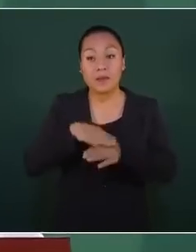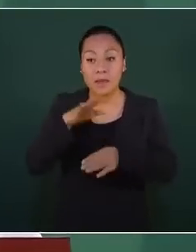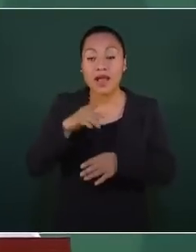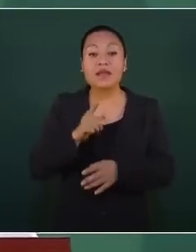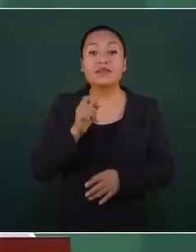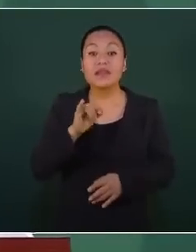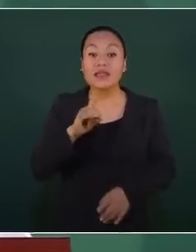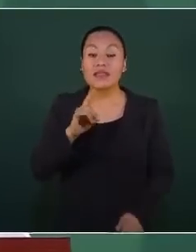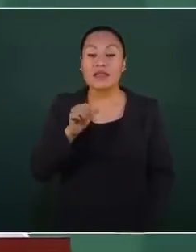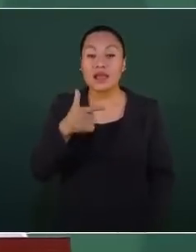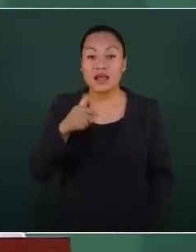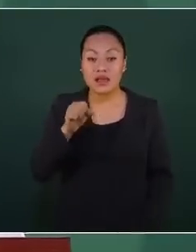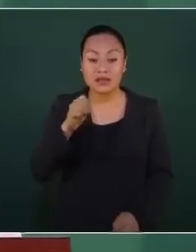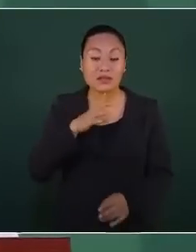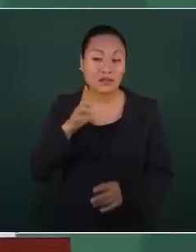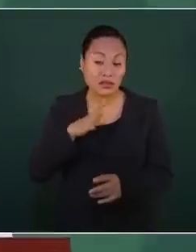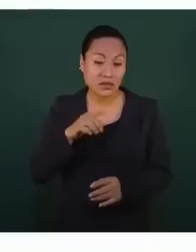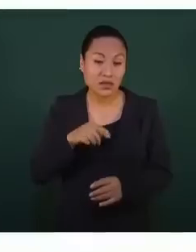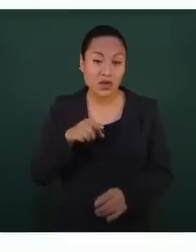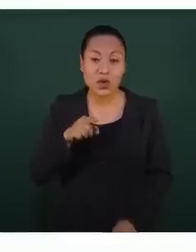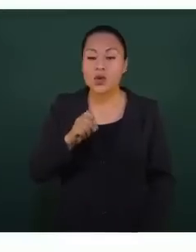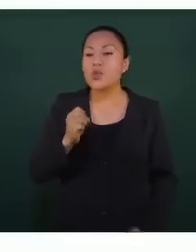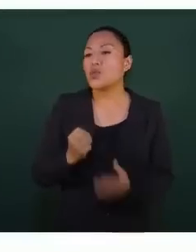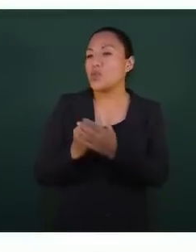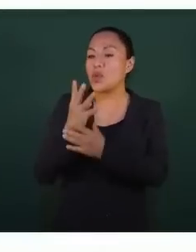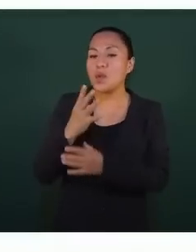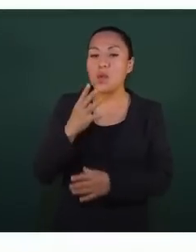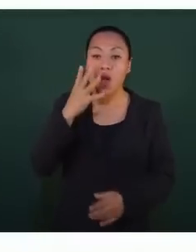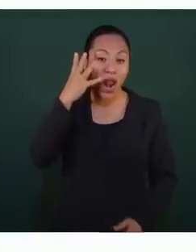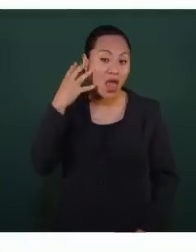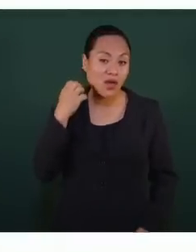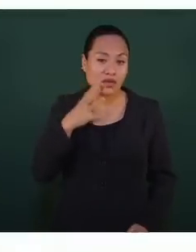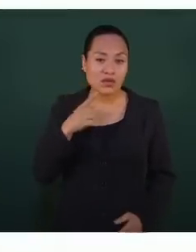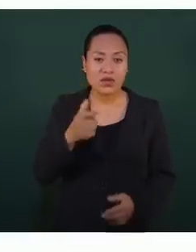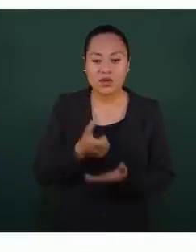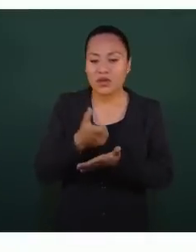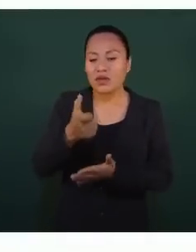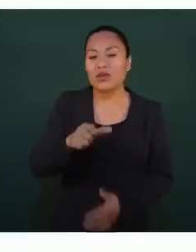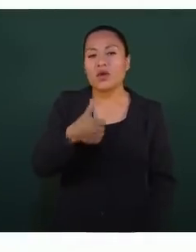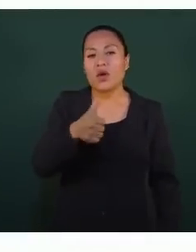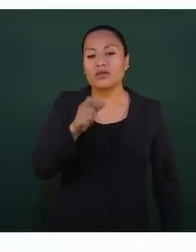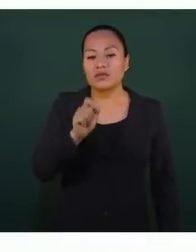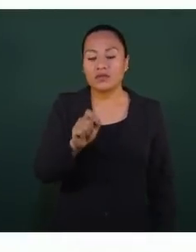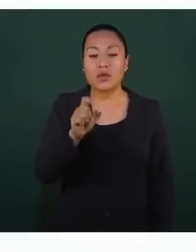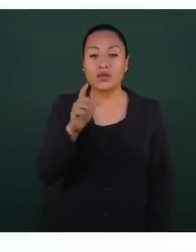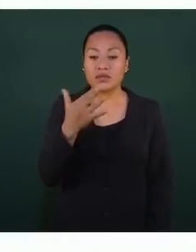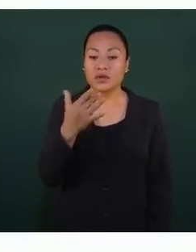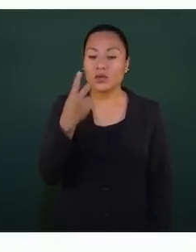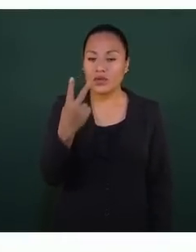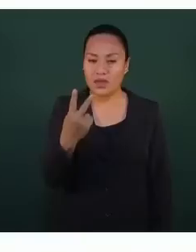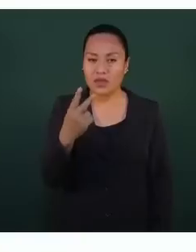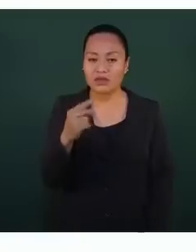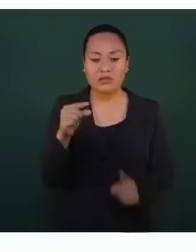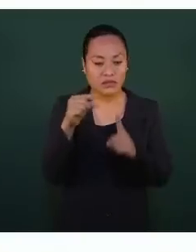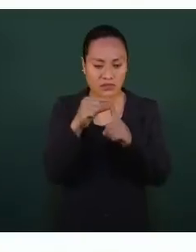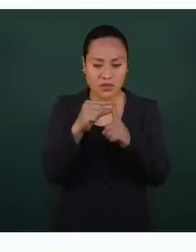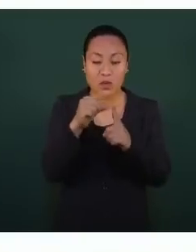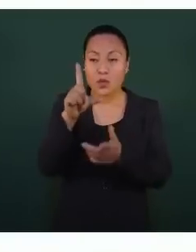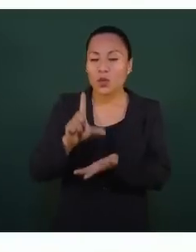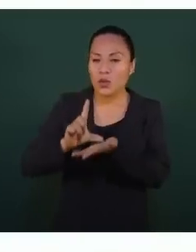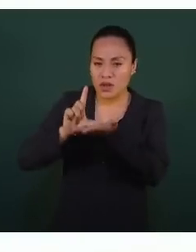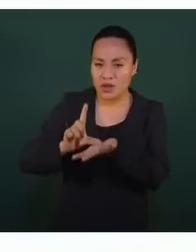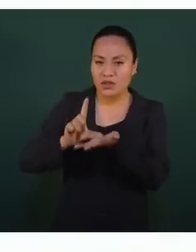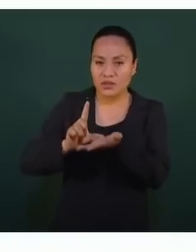Hildagás en Cerralvo, Nuevo León, con un precio al público de 11 pesos 52 centavos por